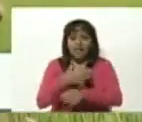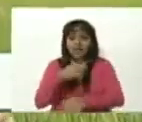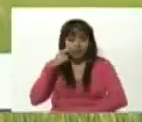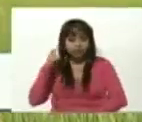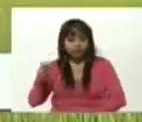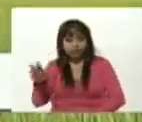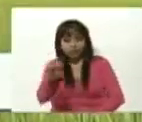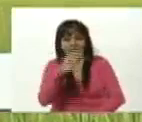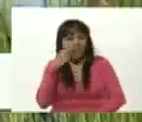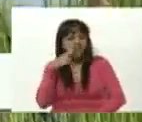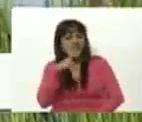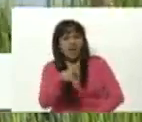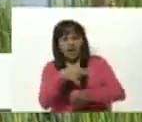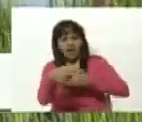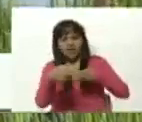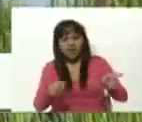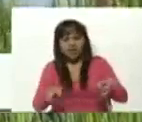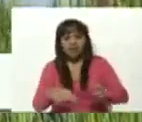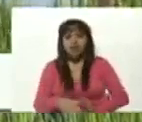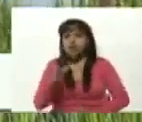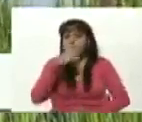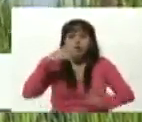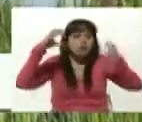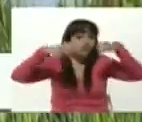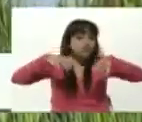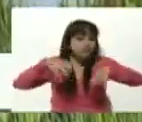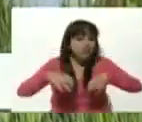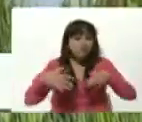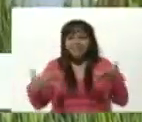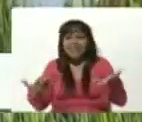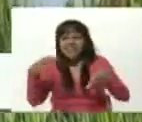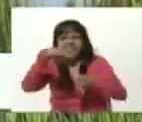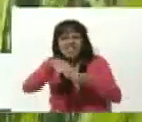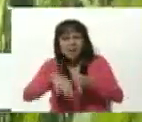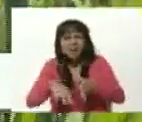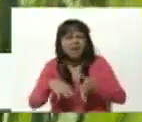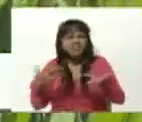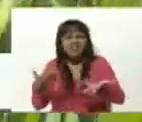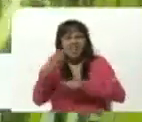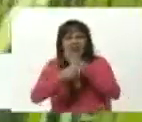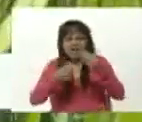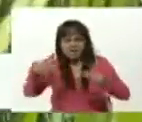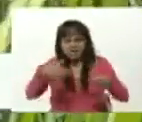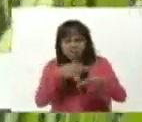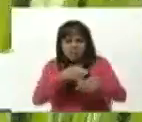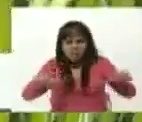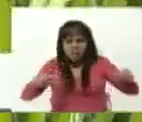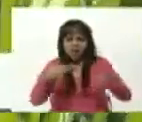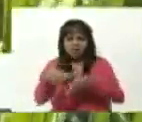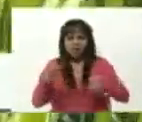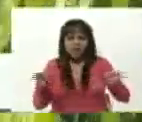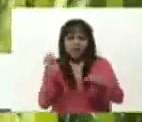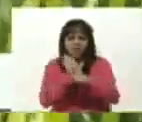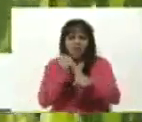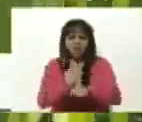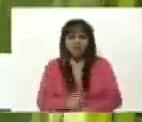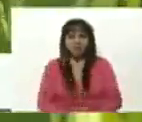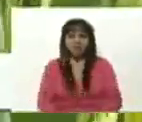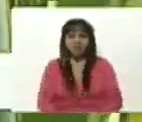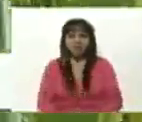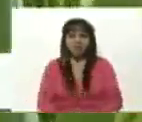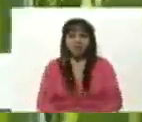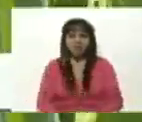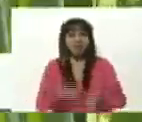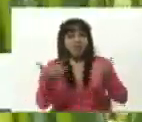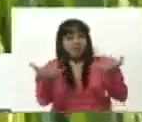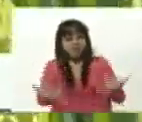en norteverano, cuando no hay lluvia, Elvis, ¿qué siembran? ¿Cuál es el manejo que se le da a estos lotes? Bueno,